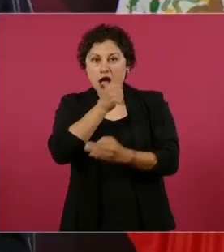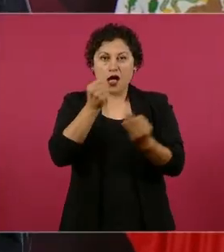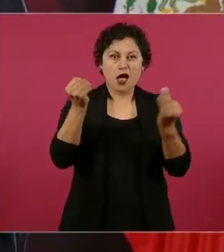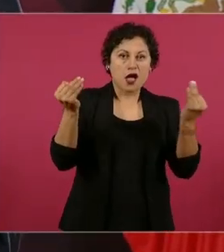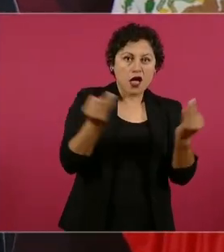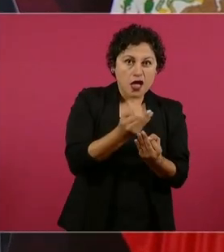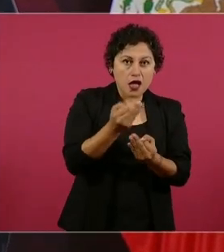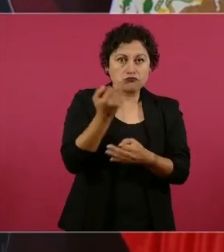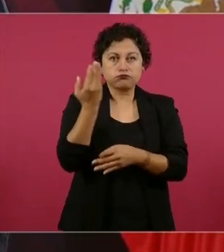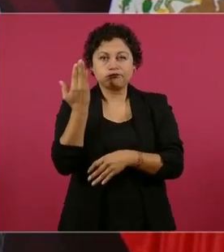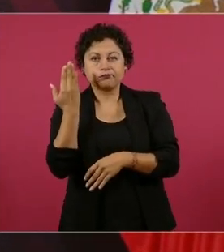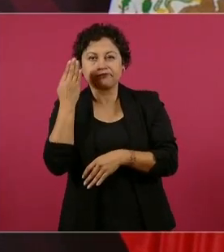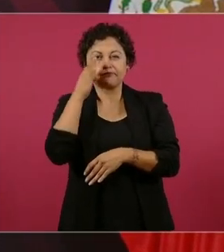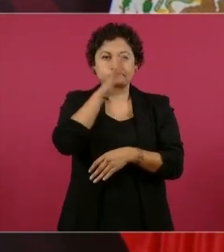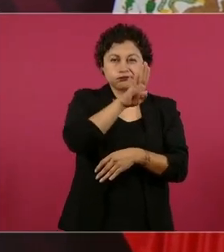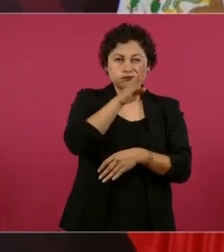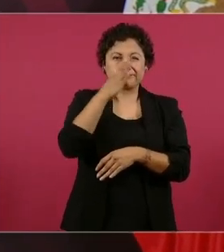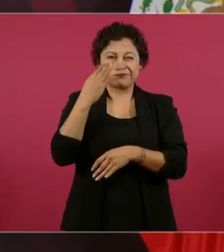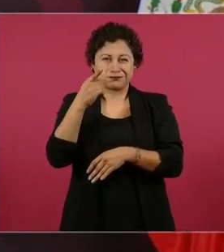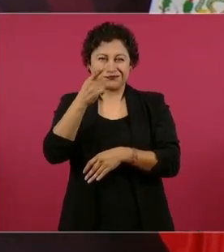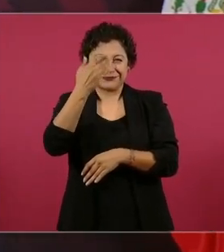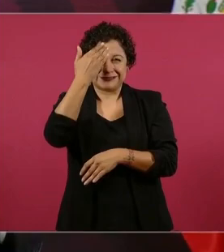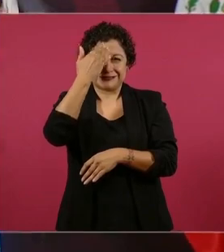o cambio climático.